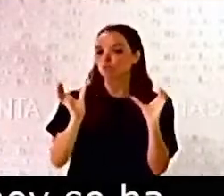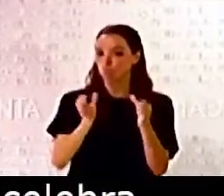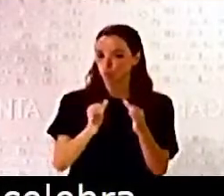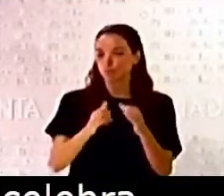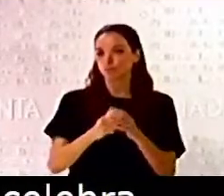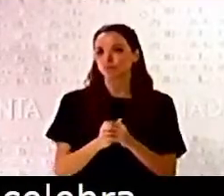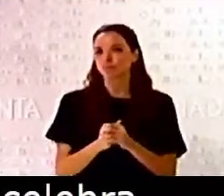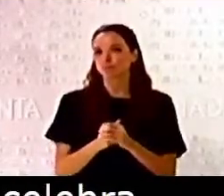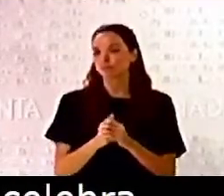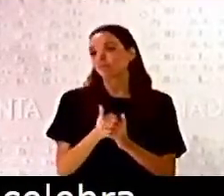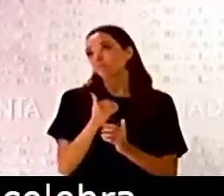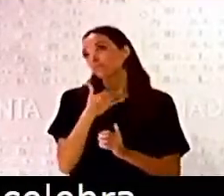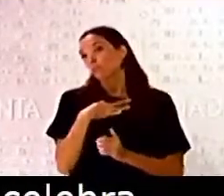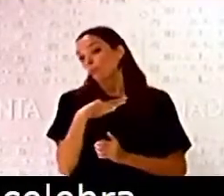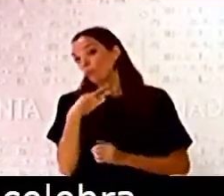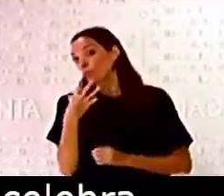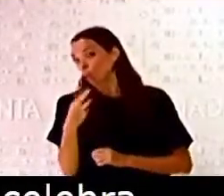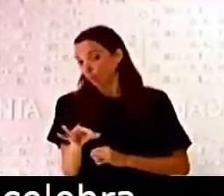Probablemente